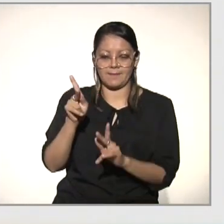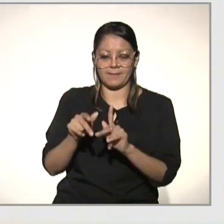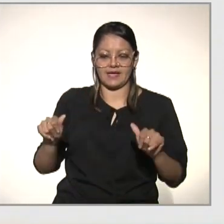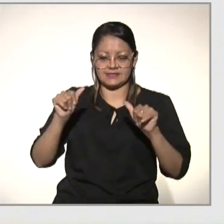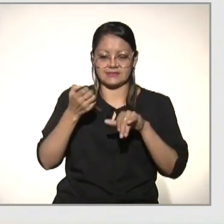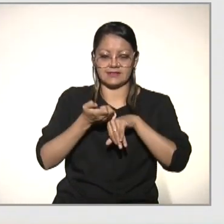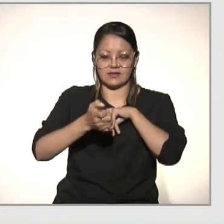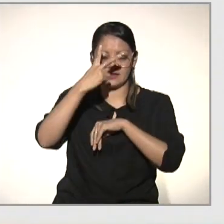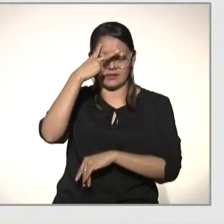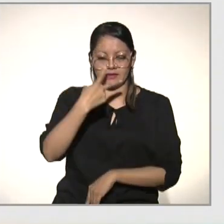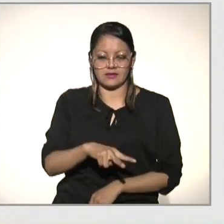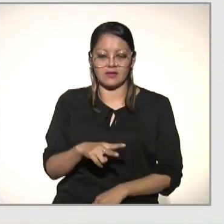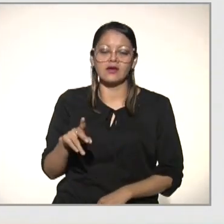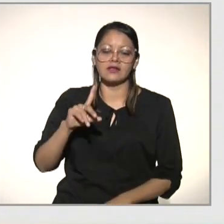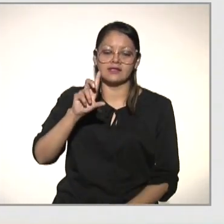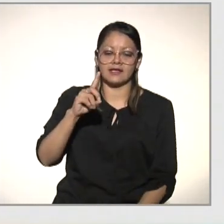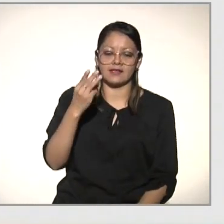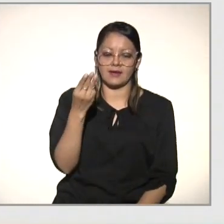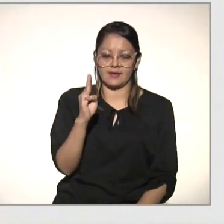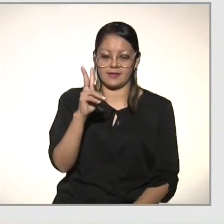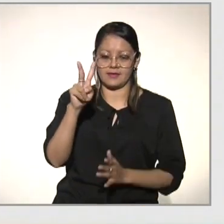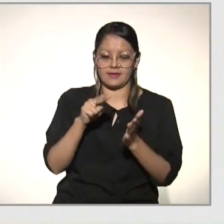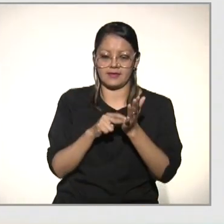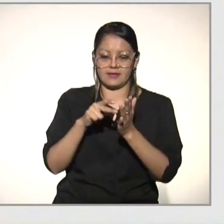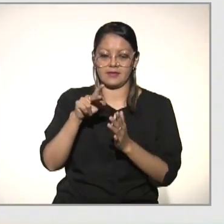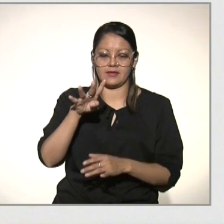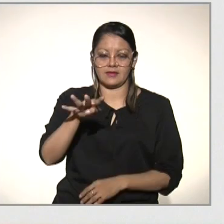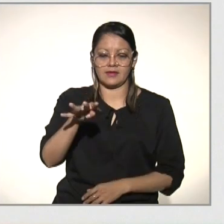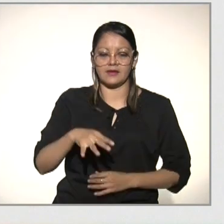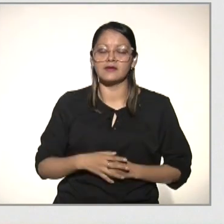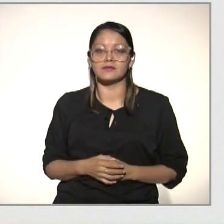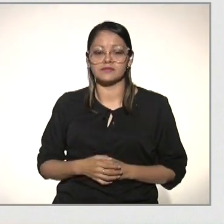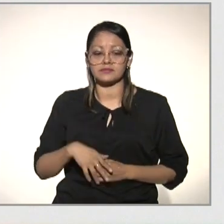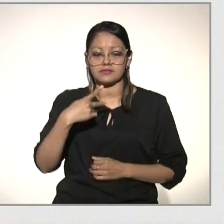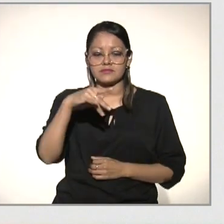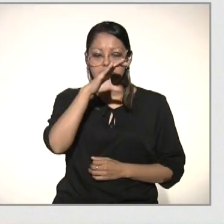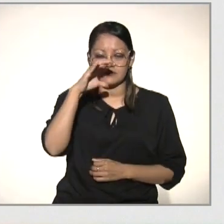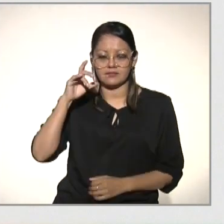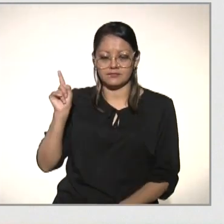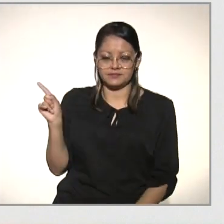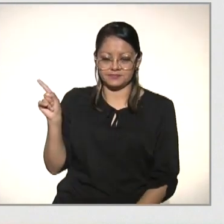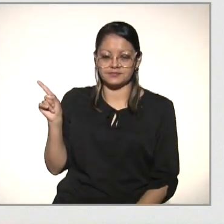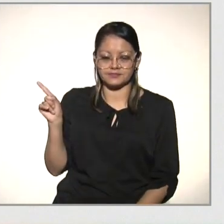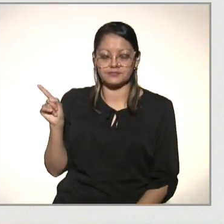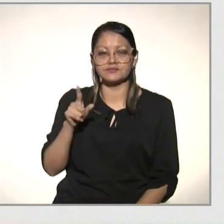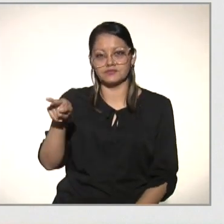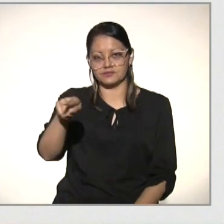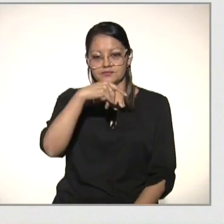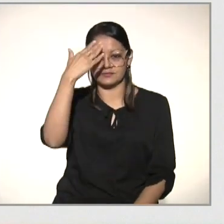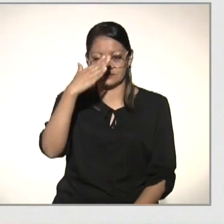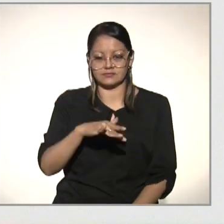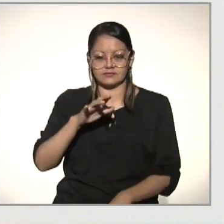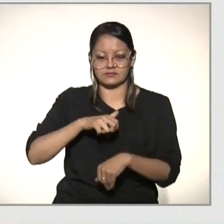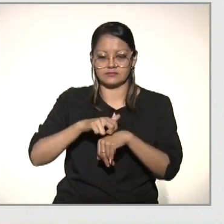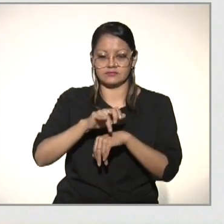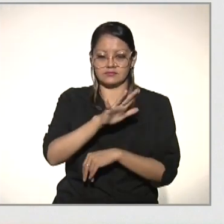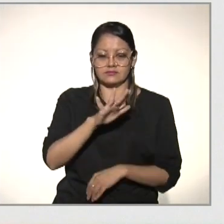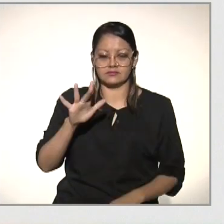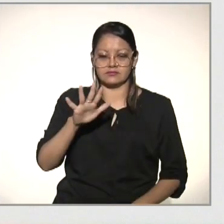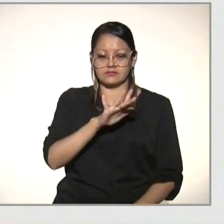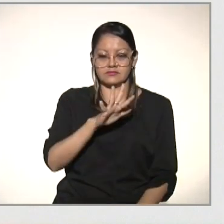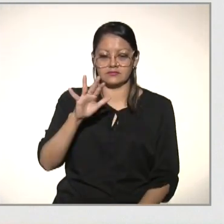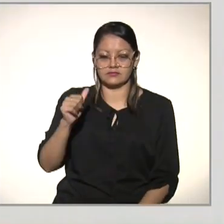de México, el 30 de mayo del 2019. Su foto aparece en pantalla, ya saben, 55